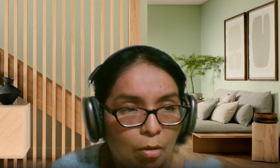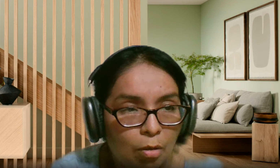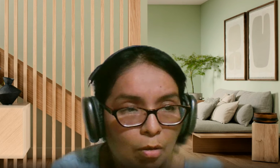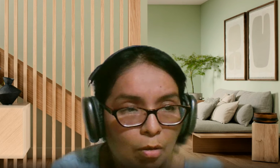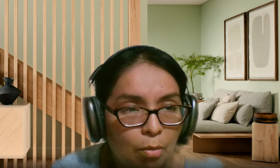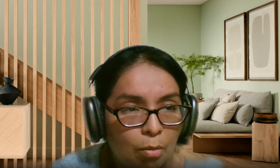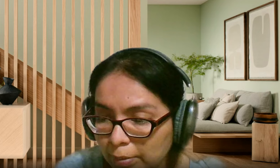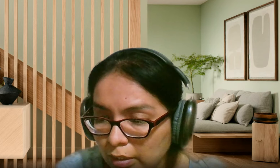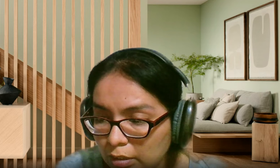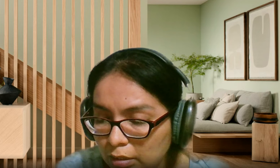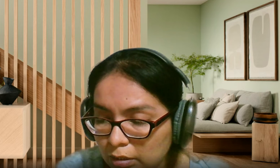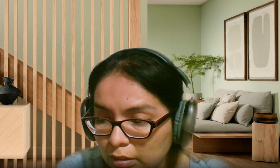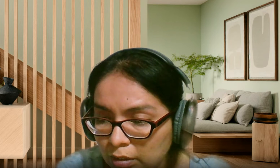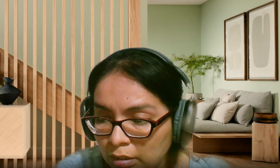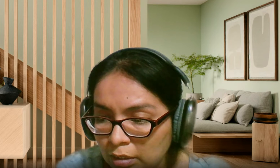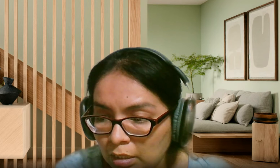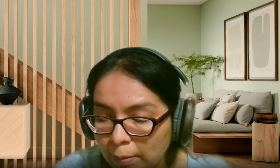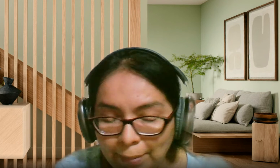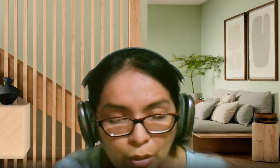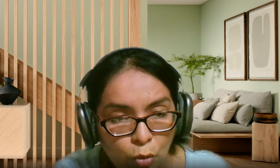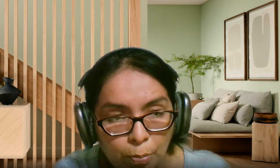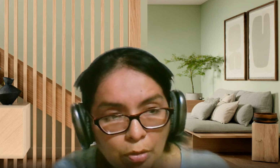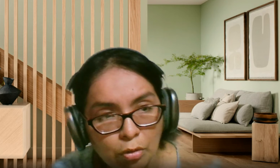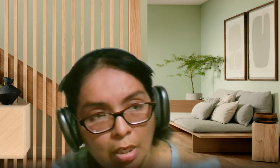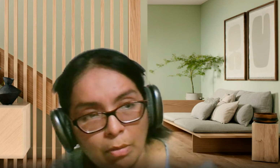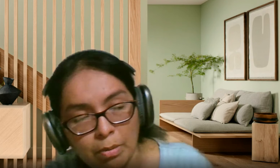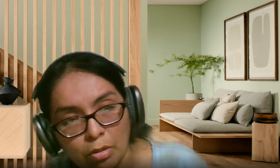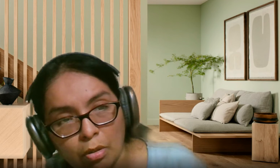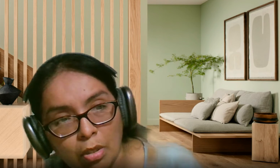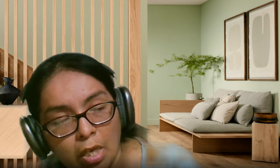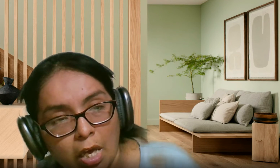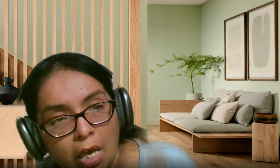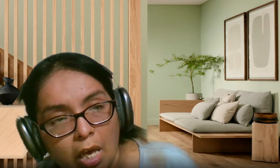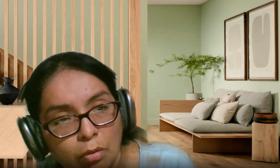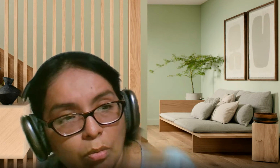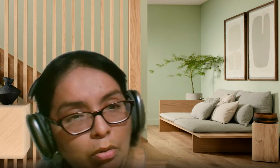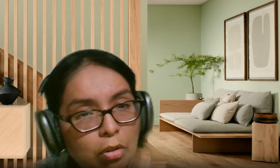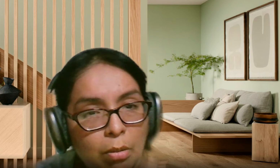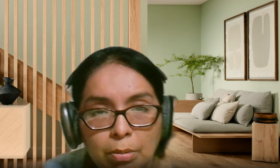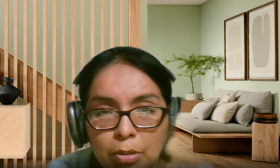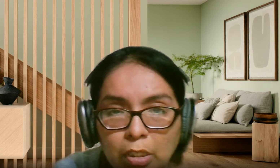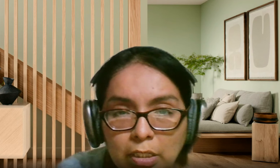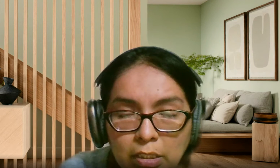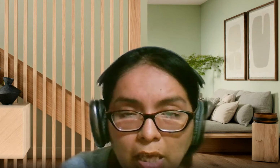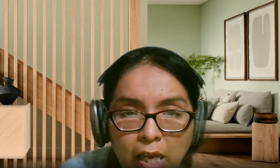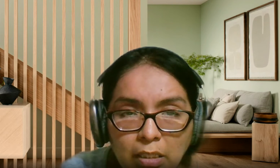Como les dije, hoy día vamos a ver varios grupos. Ya hemos visto adultos, ya hemos